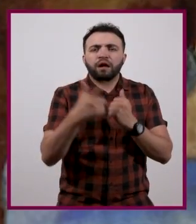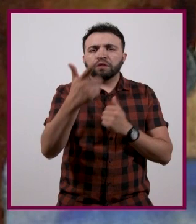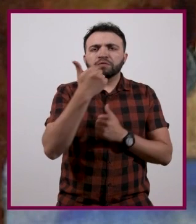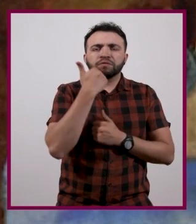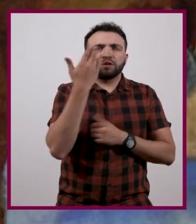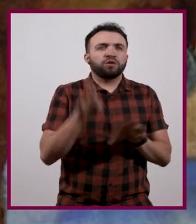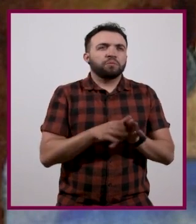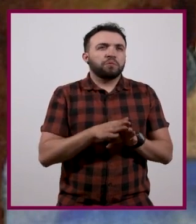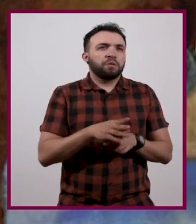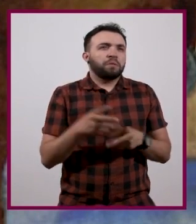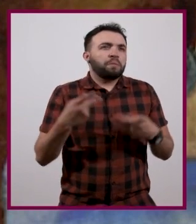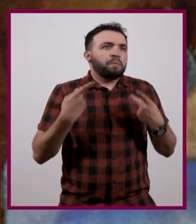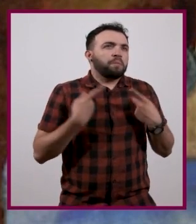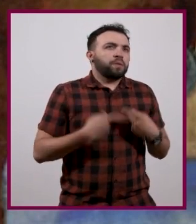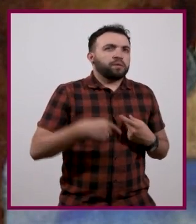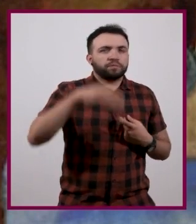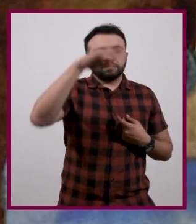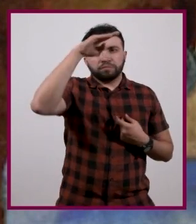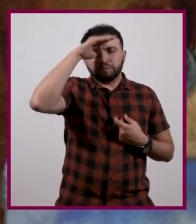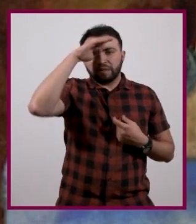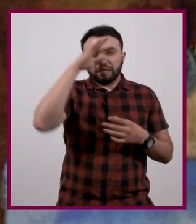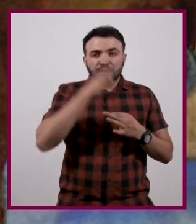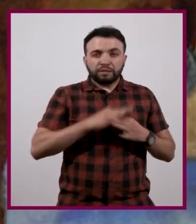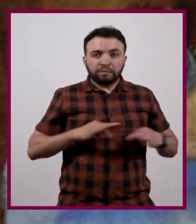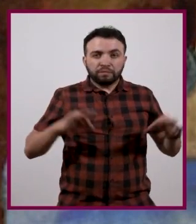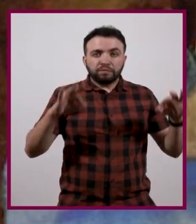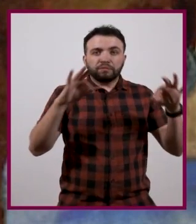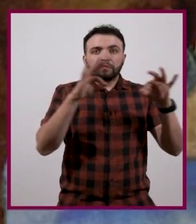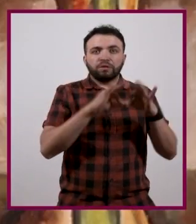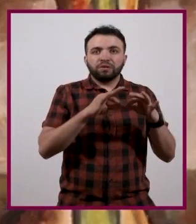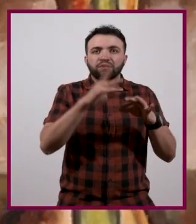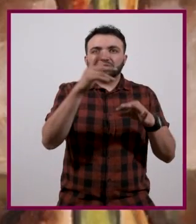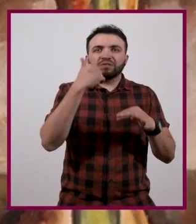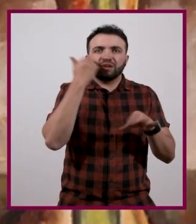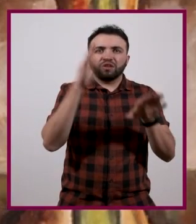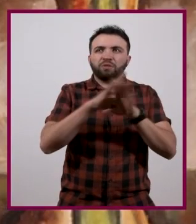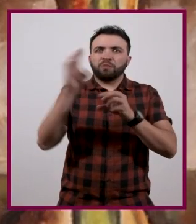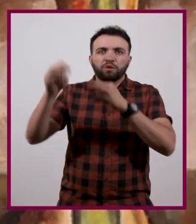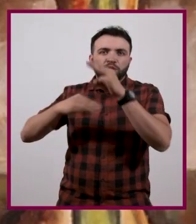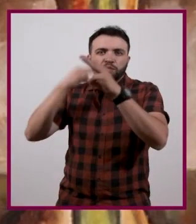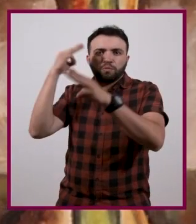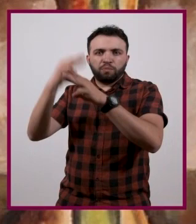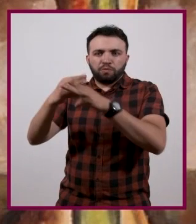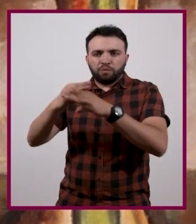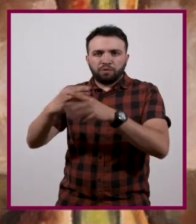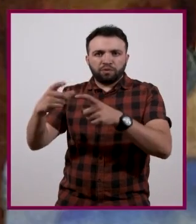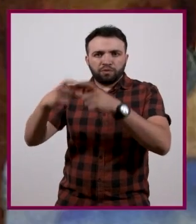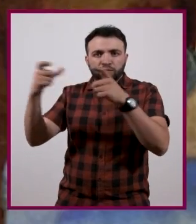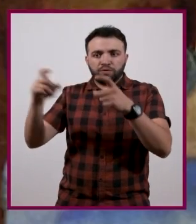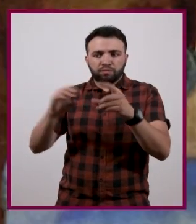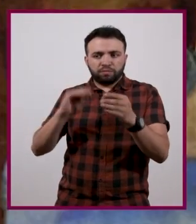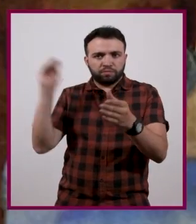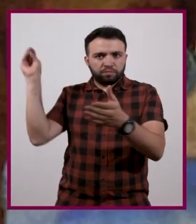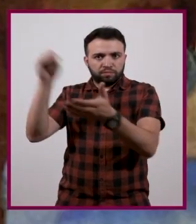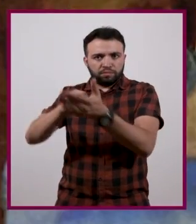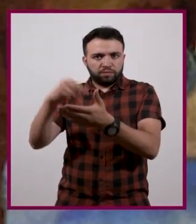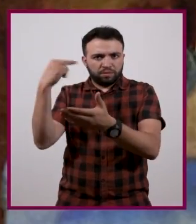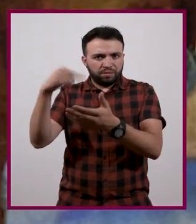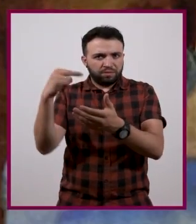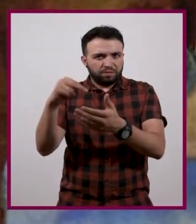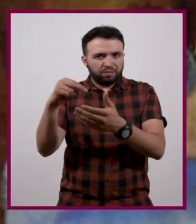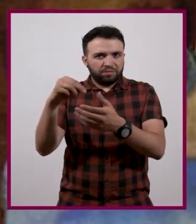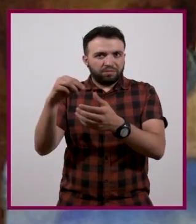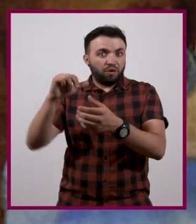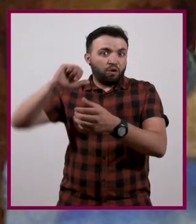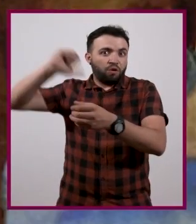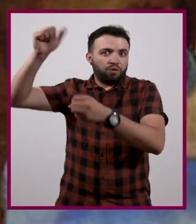suficientemente importante para bautizar un cráter de algún planeta, le ponen su nombre? No, Fer, ¿cómo? Sí, y eso fue